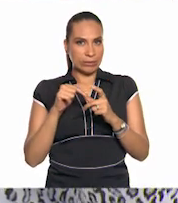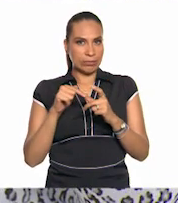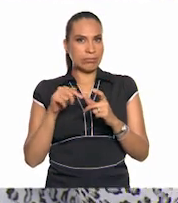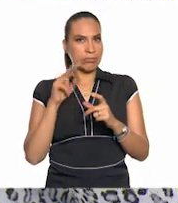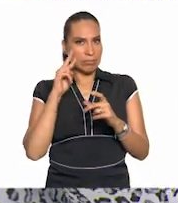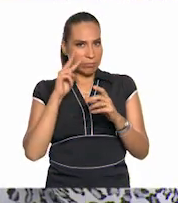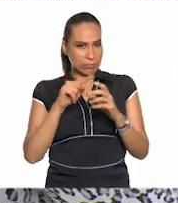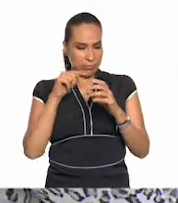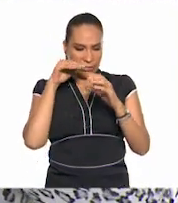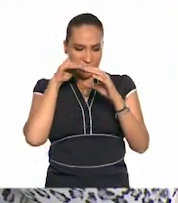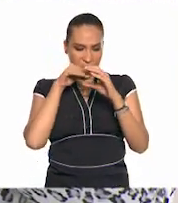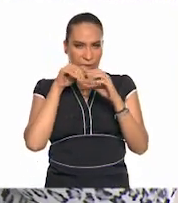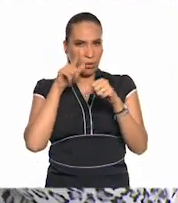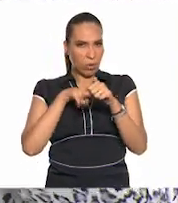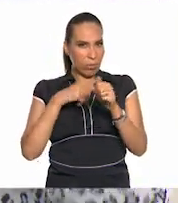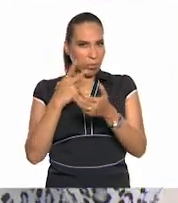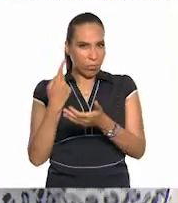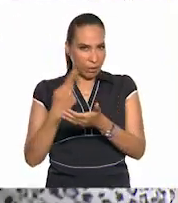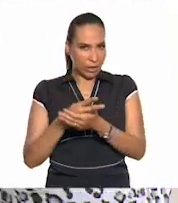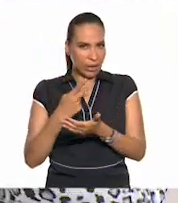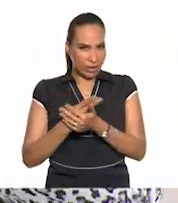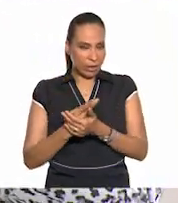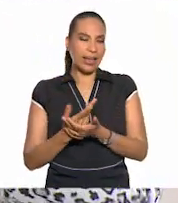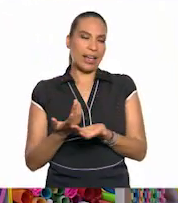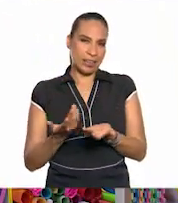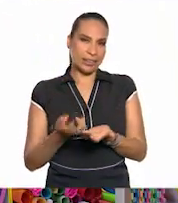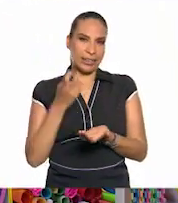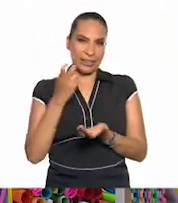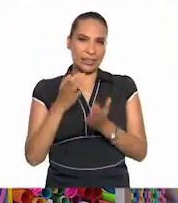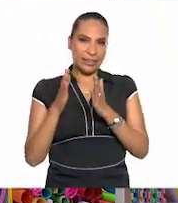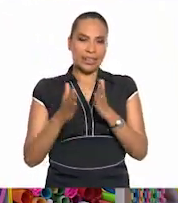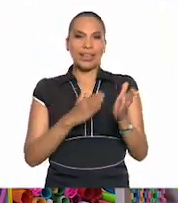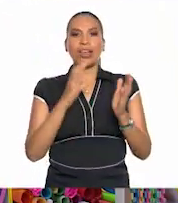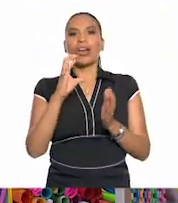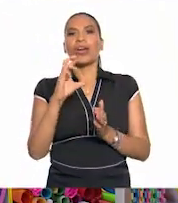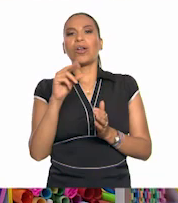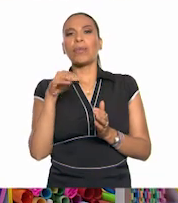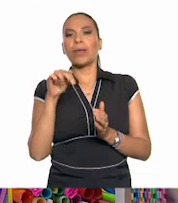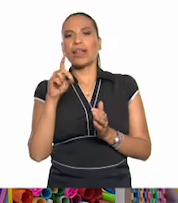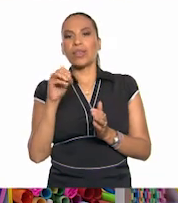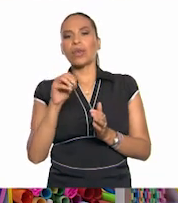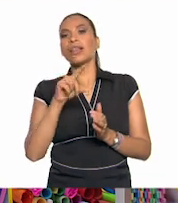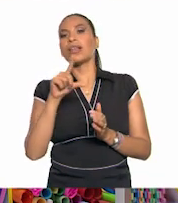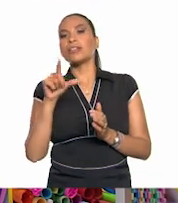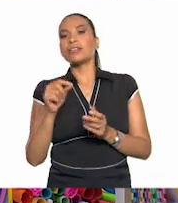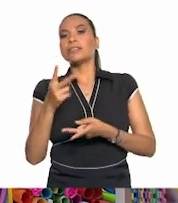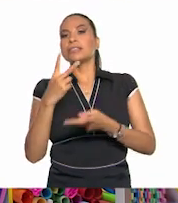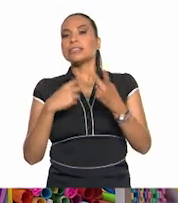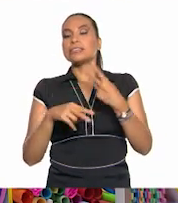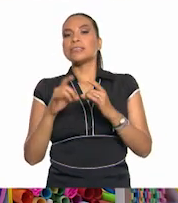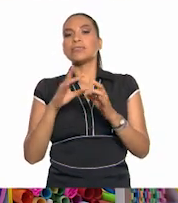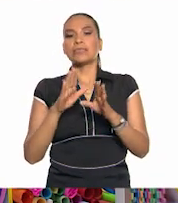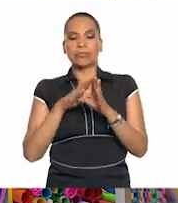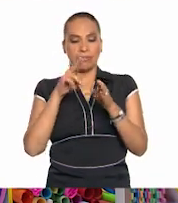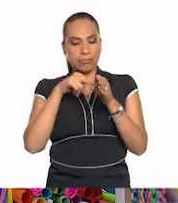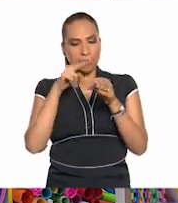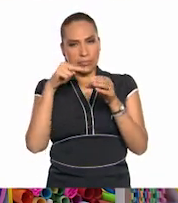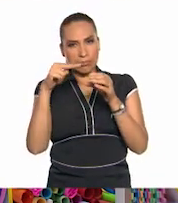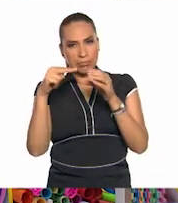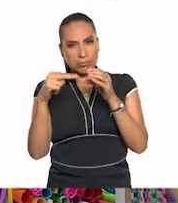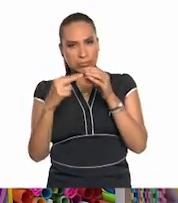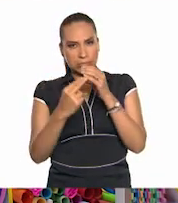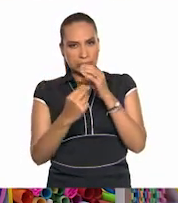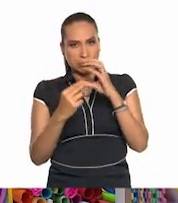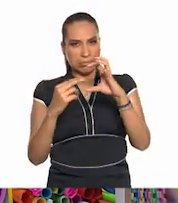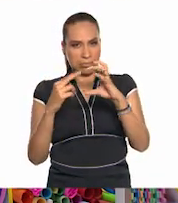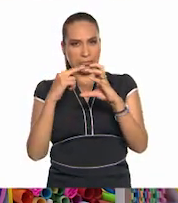¿se ve por dentro color plata? Sí. Ah, pues esa es la etapa del cromado. Ya después viene el decorado o la